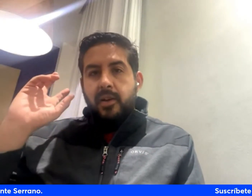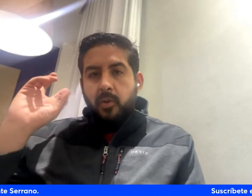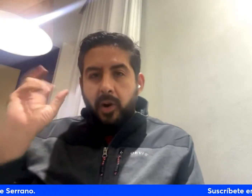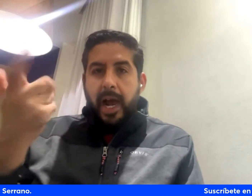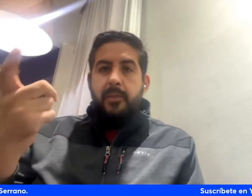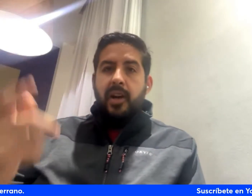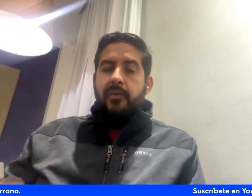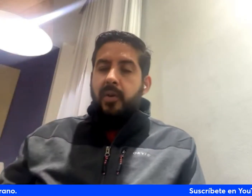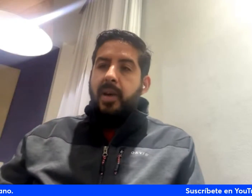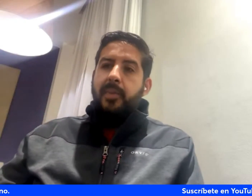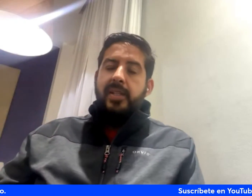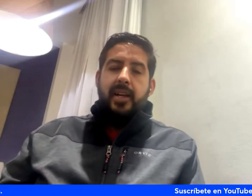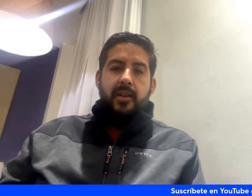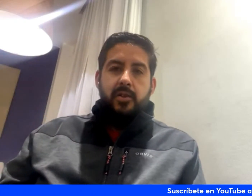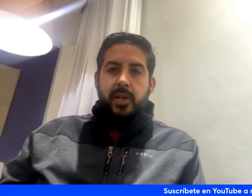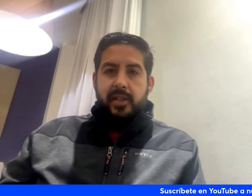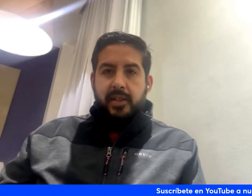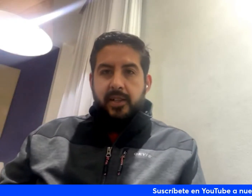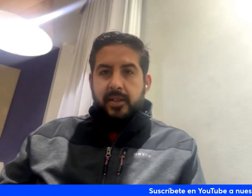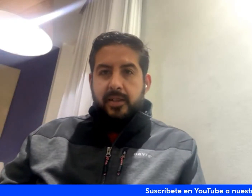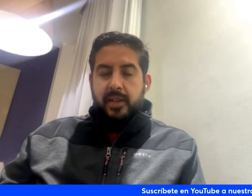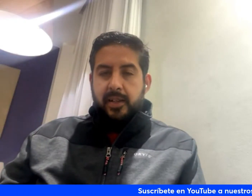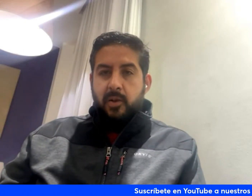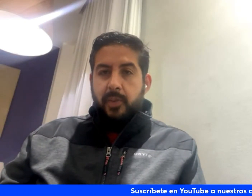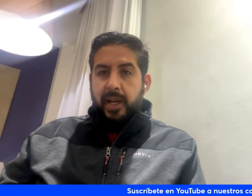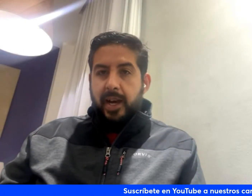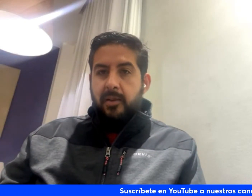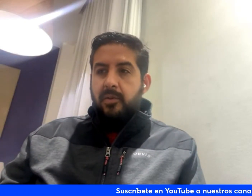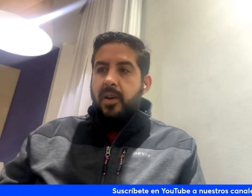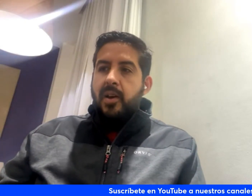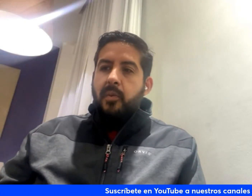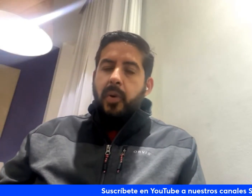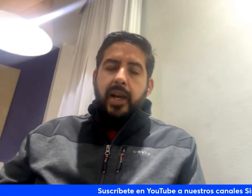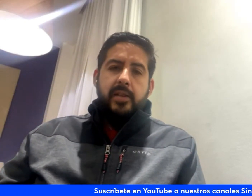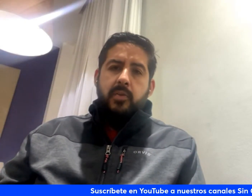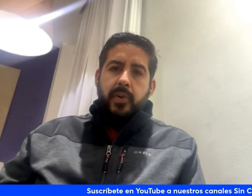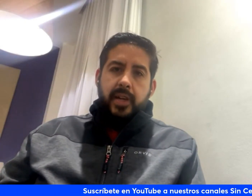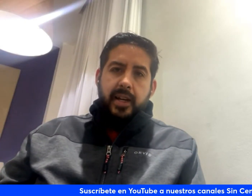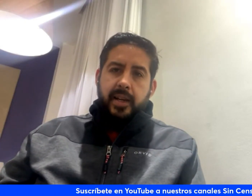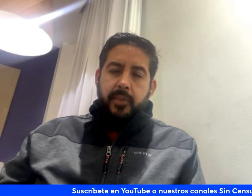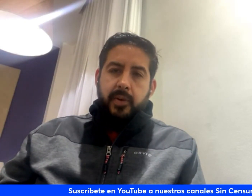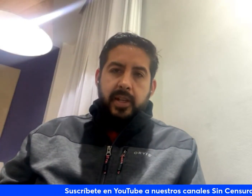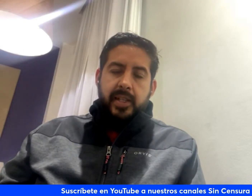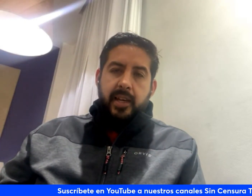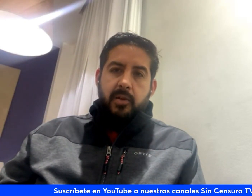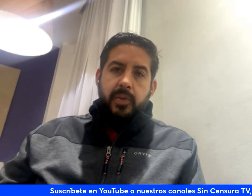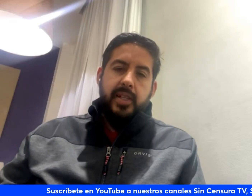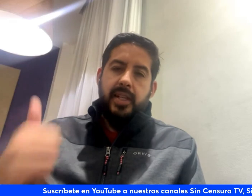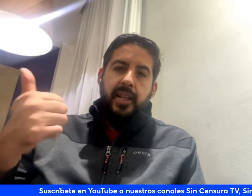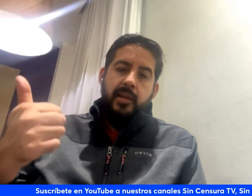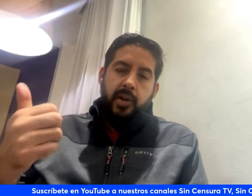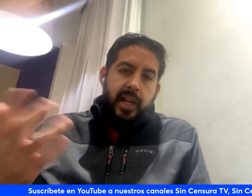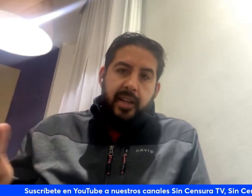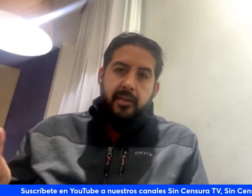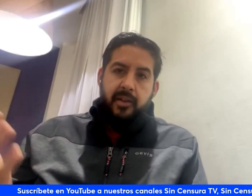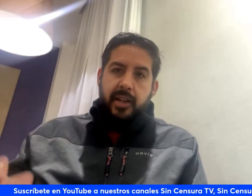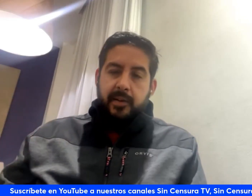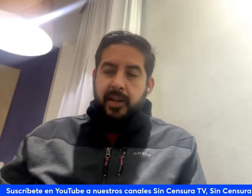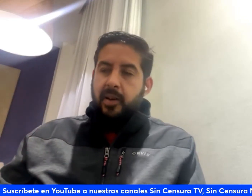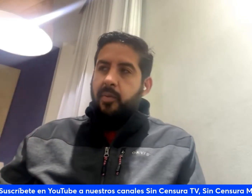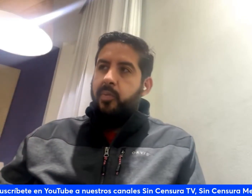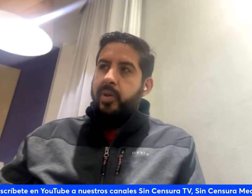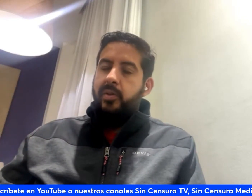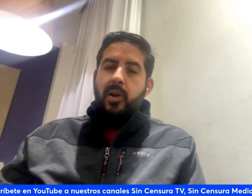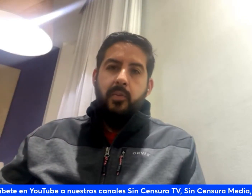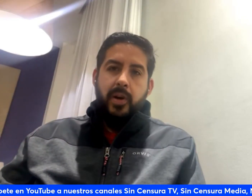legado. Un cambio en la forma de pensar de los jueces es complicado porque es un poder que por diseño pues es antidemocrático, no le